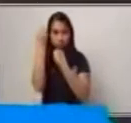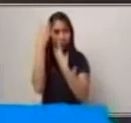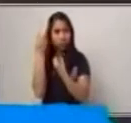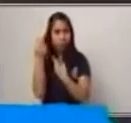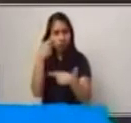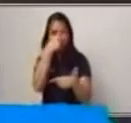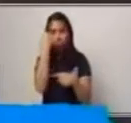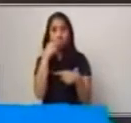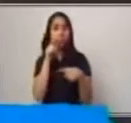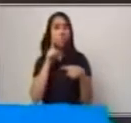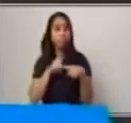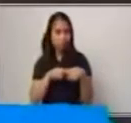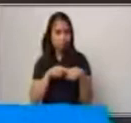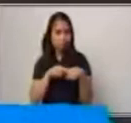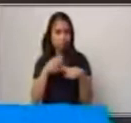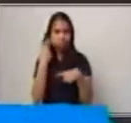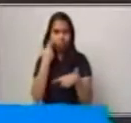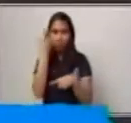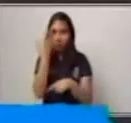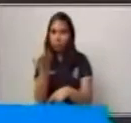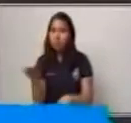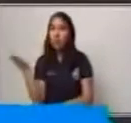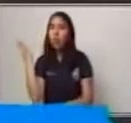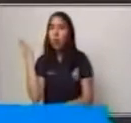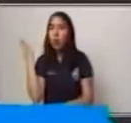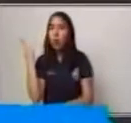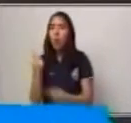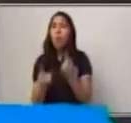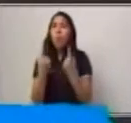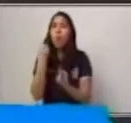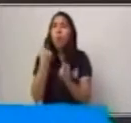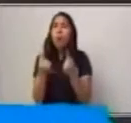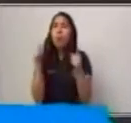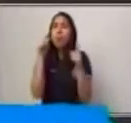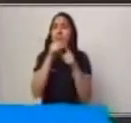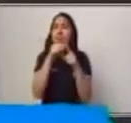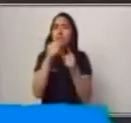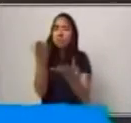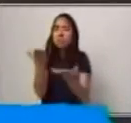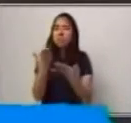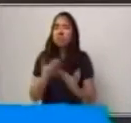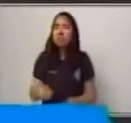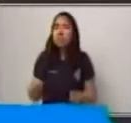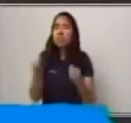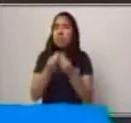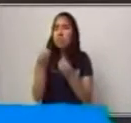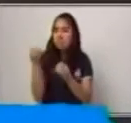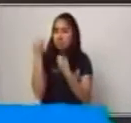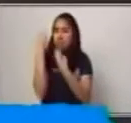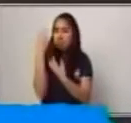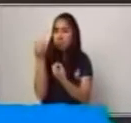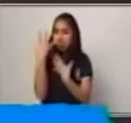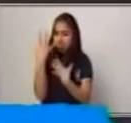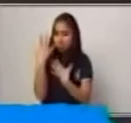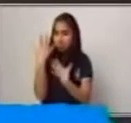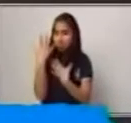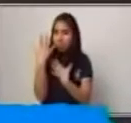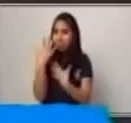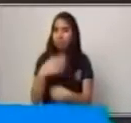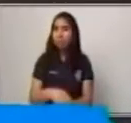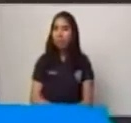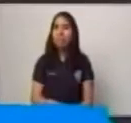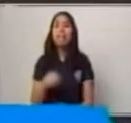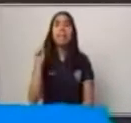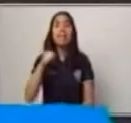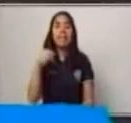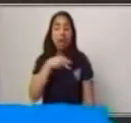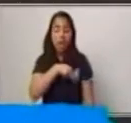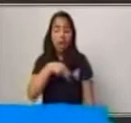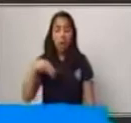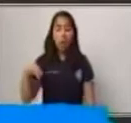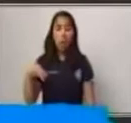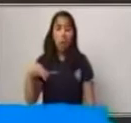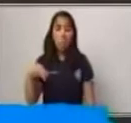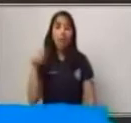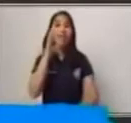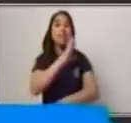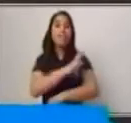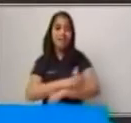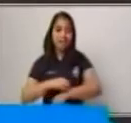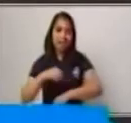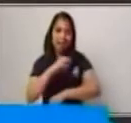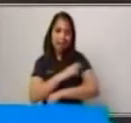Así es, el nombre del gato, Plutón. Va entre comas y a esto le llamamos aposición.